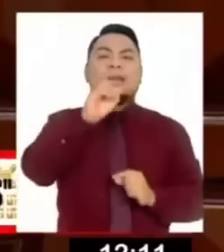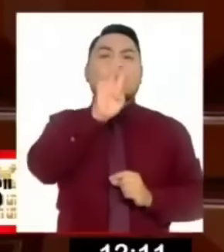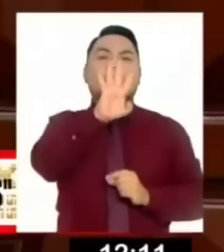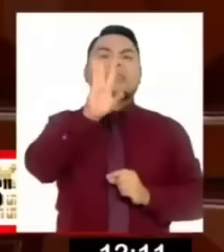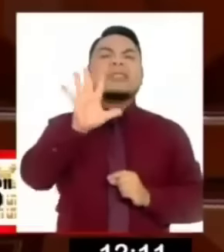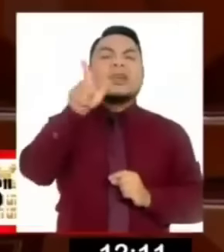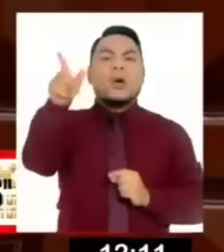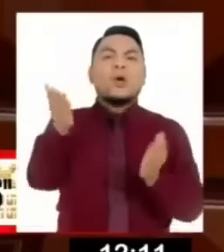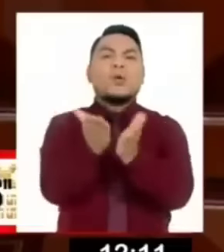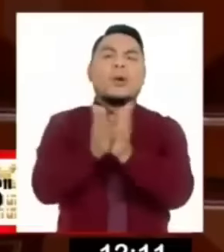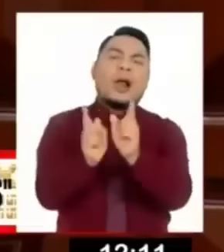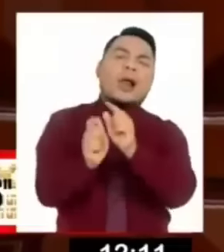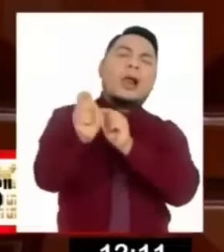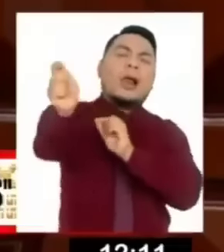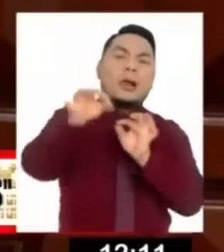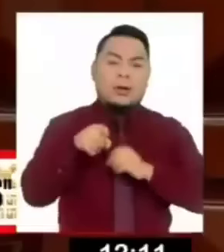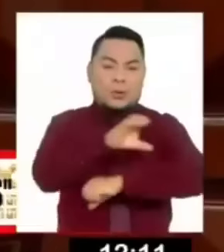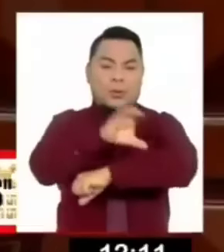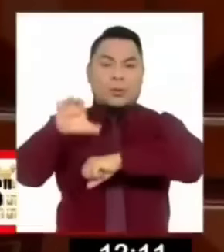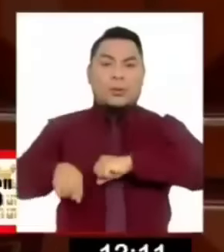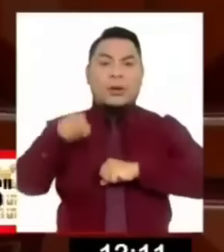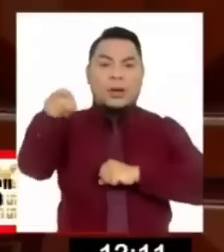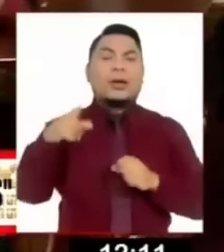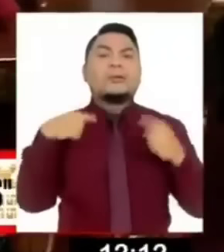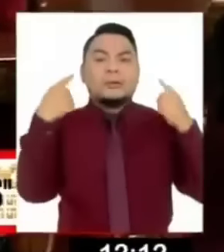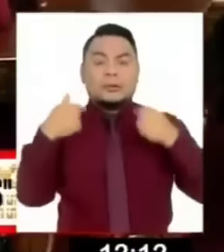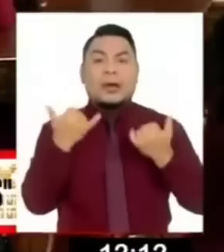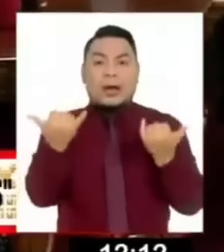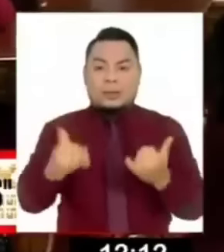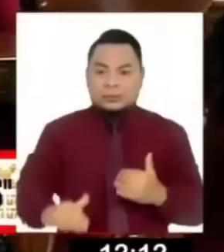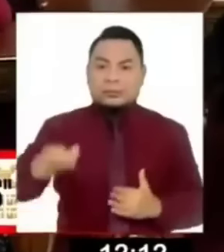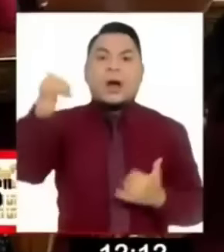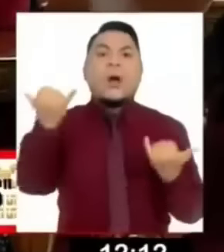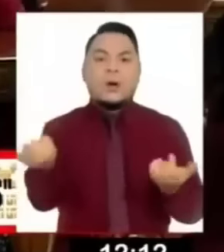10465 de Puña, que hoy estoy aquí.